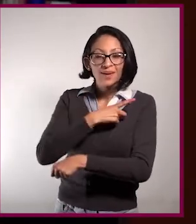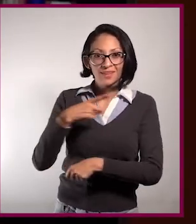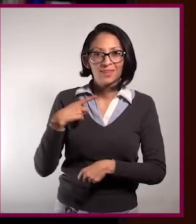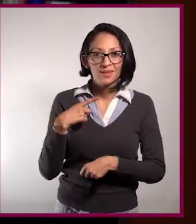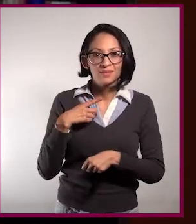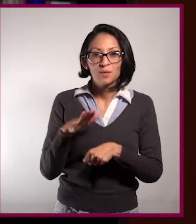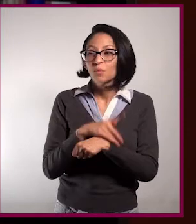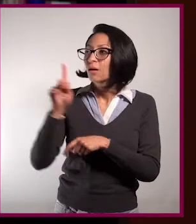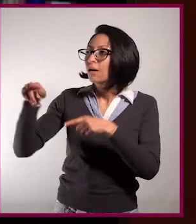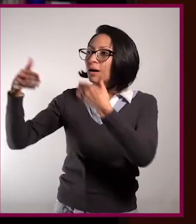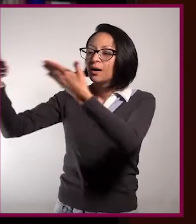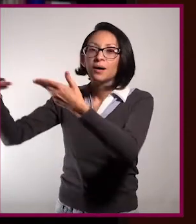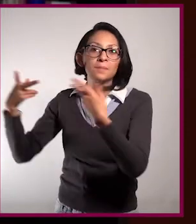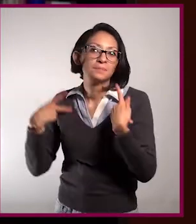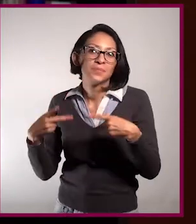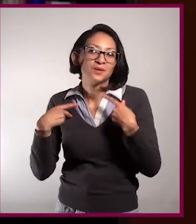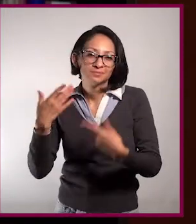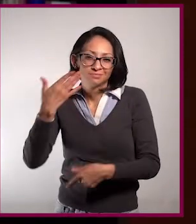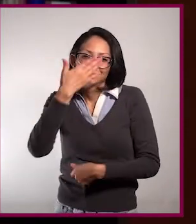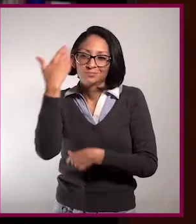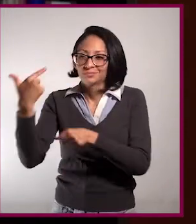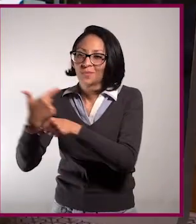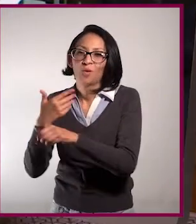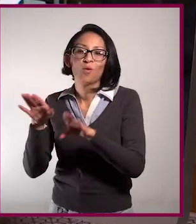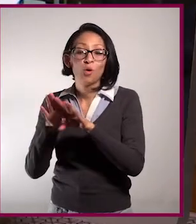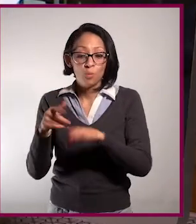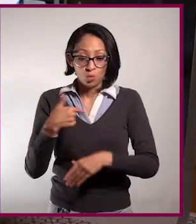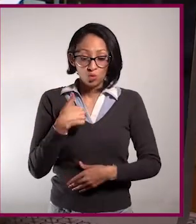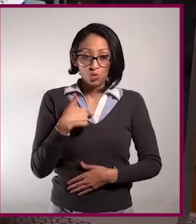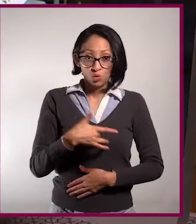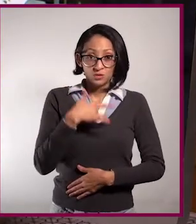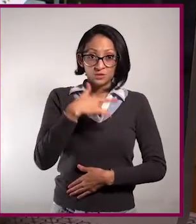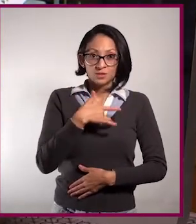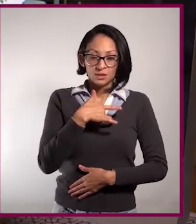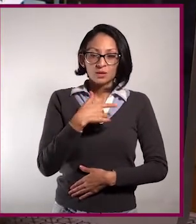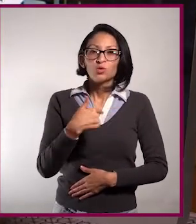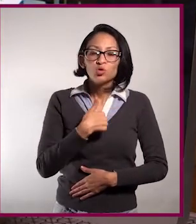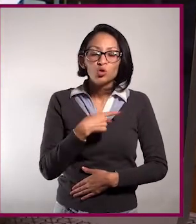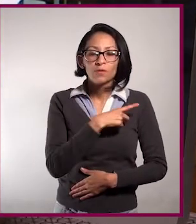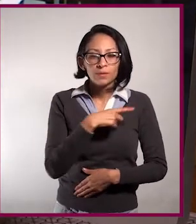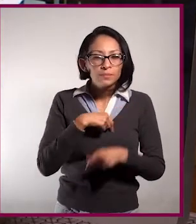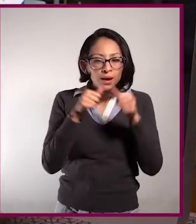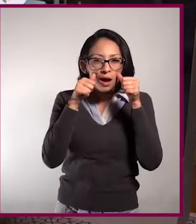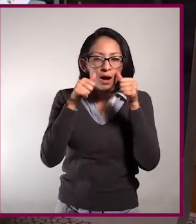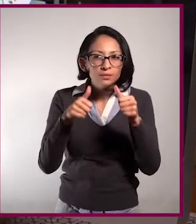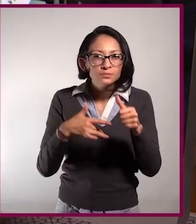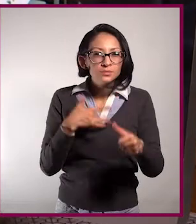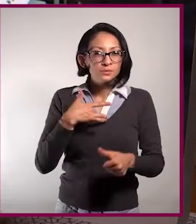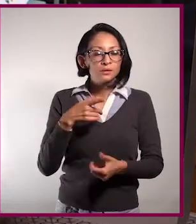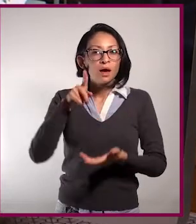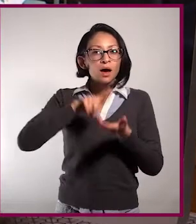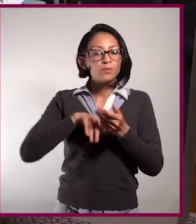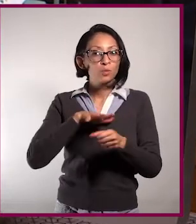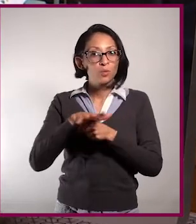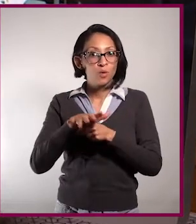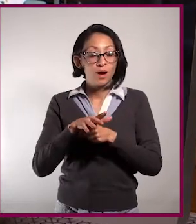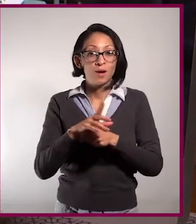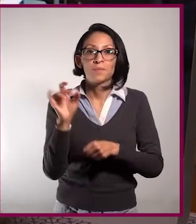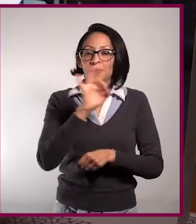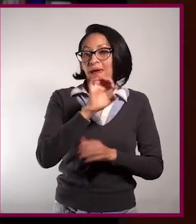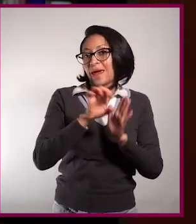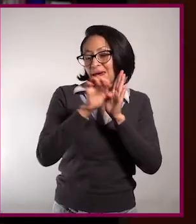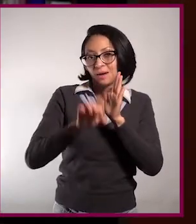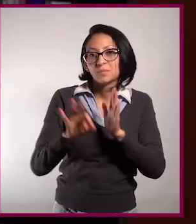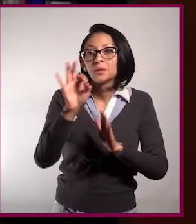a decir cómo funciona nuestro cuerpo, solo nosotras podemos saberlo y eso nos ayuda incluso a, pues si en algún momento queremos